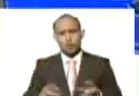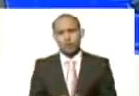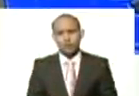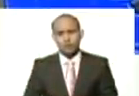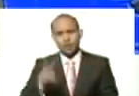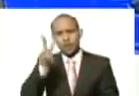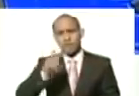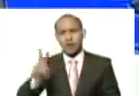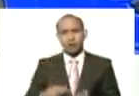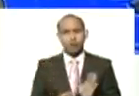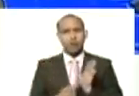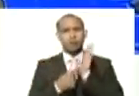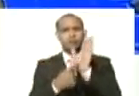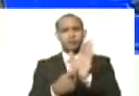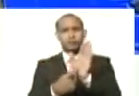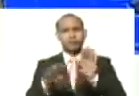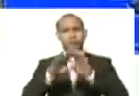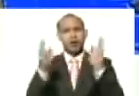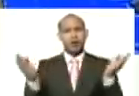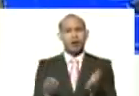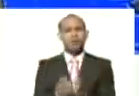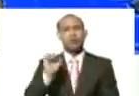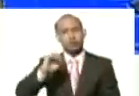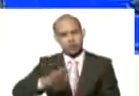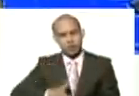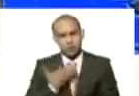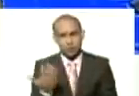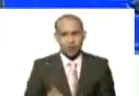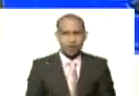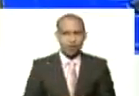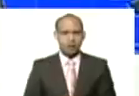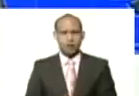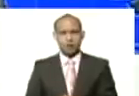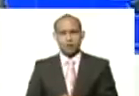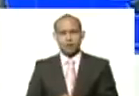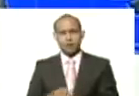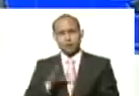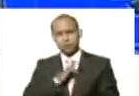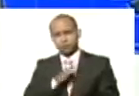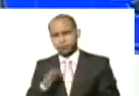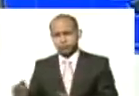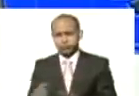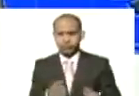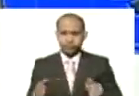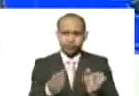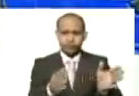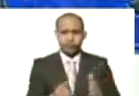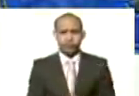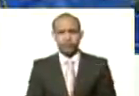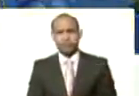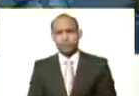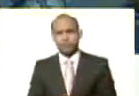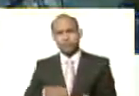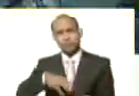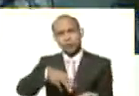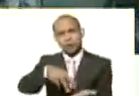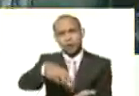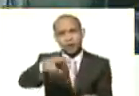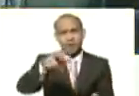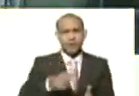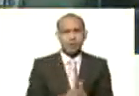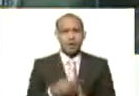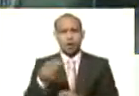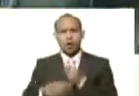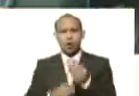Venezuela le está demostrando al mundo que sí se puede tomar un camino propio, transitar,